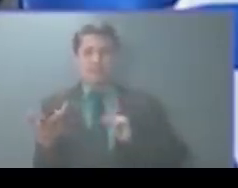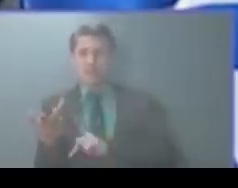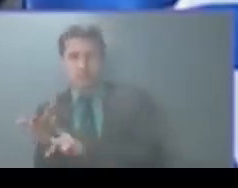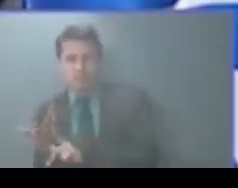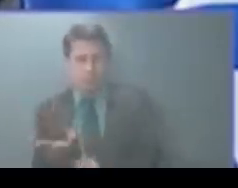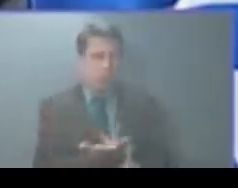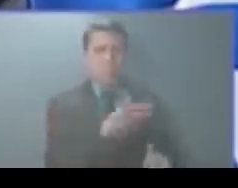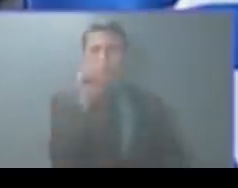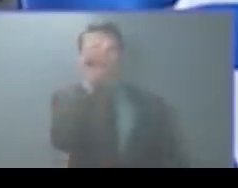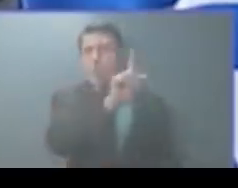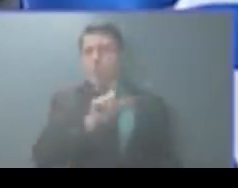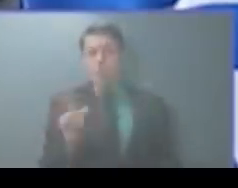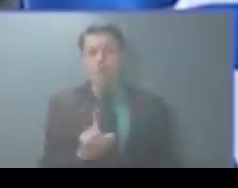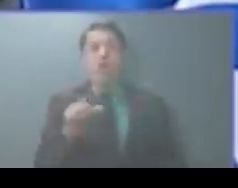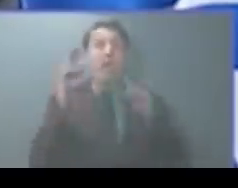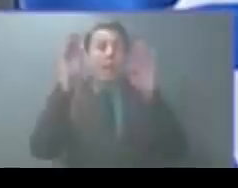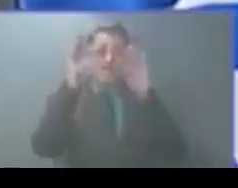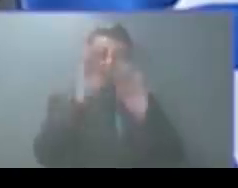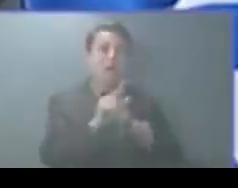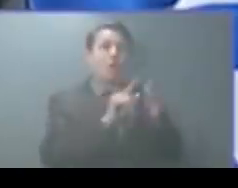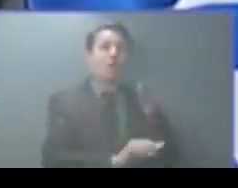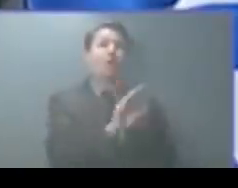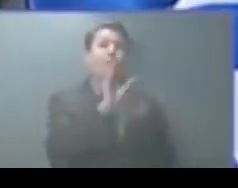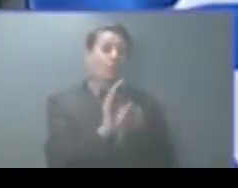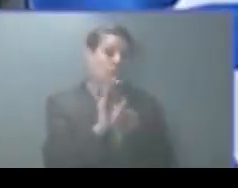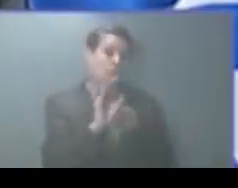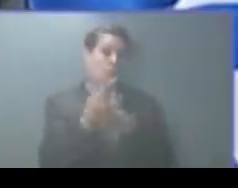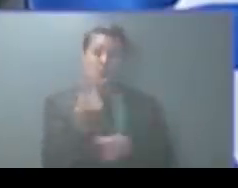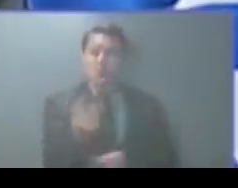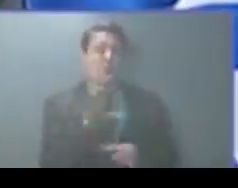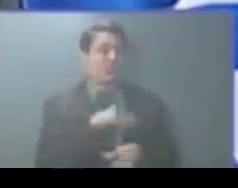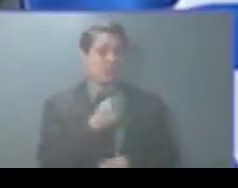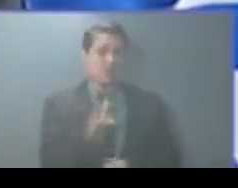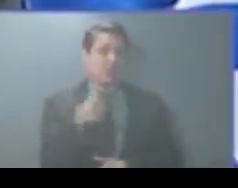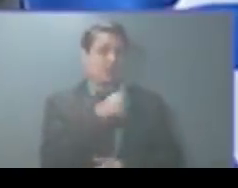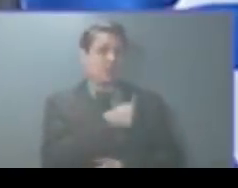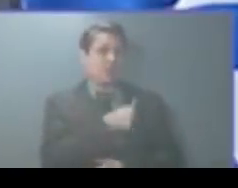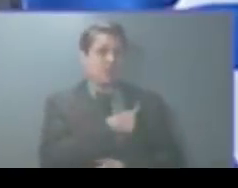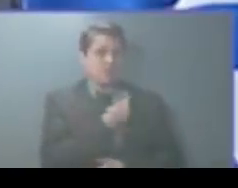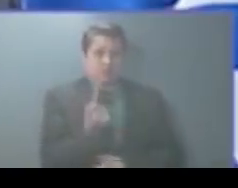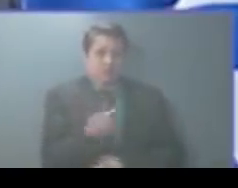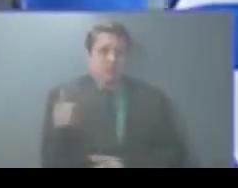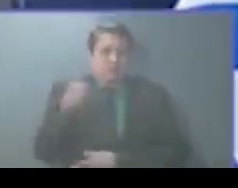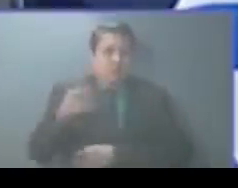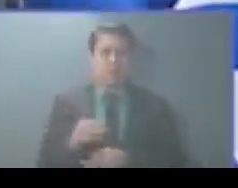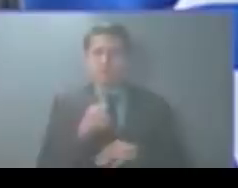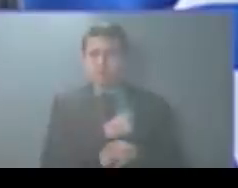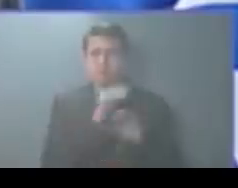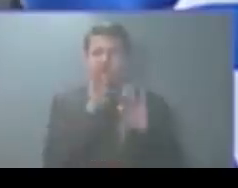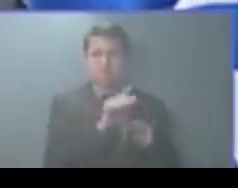texto de la Constitución, que es lo que se ha jurado cumplir desde que se asume una responsabilidad de funcionario.